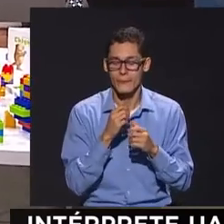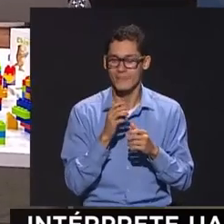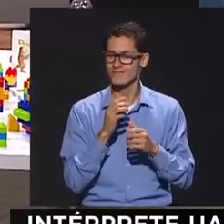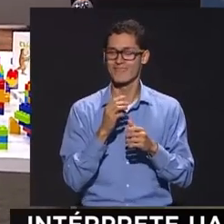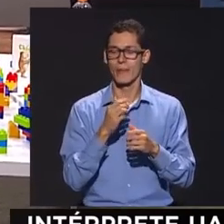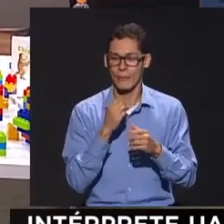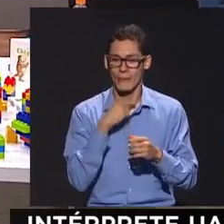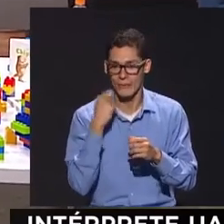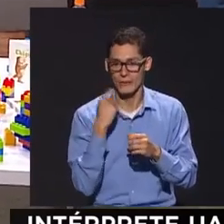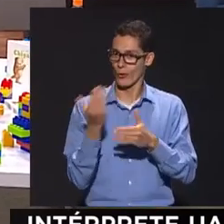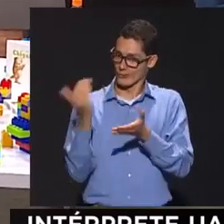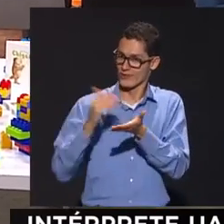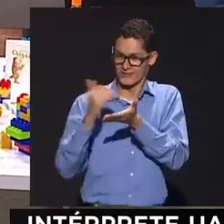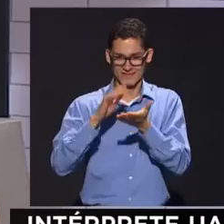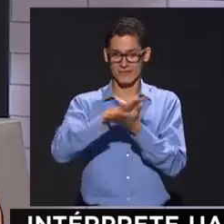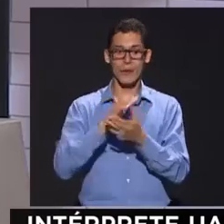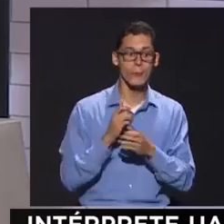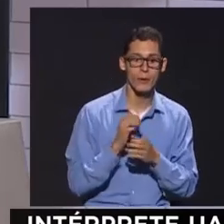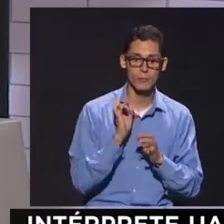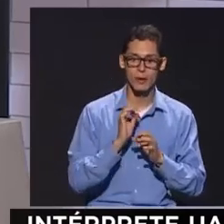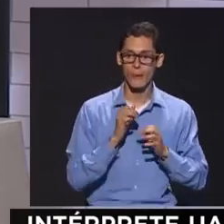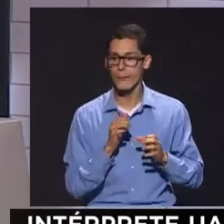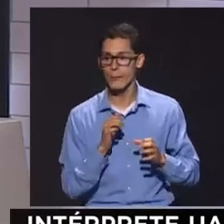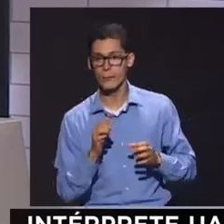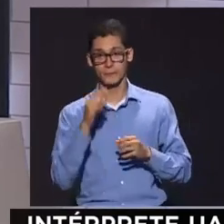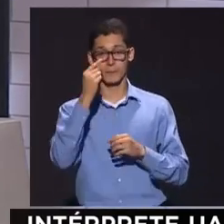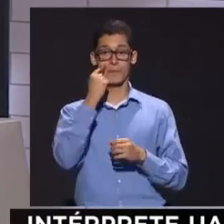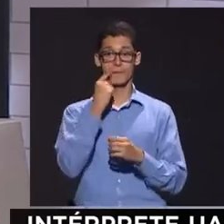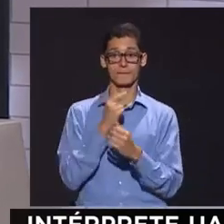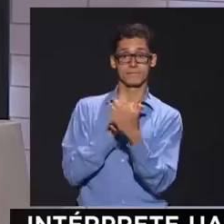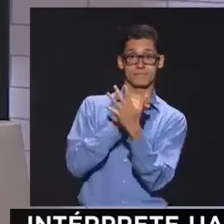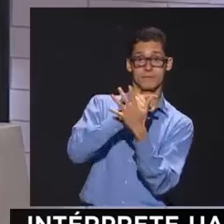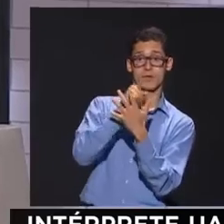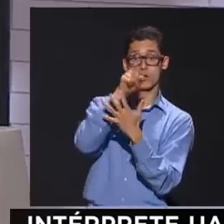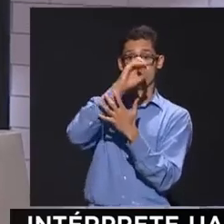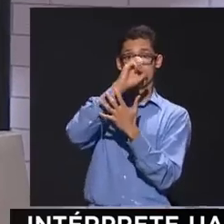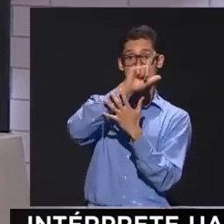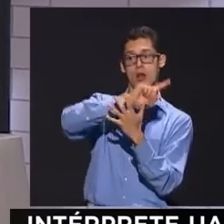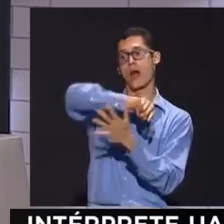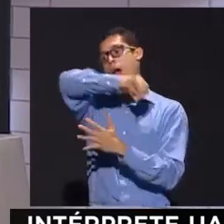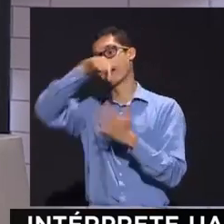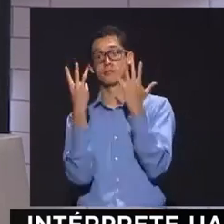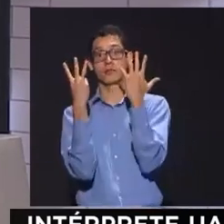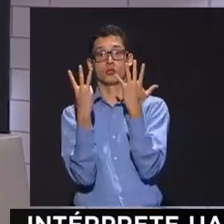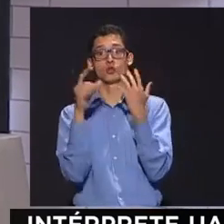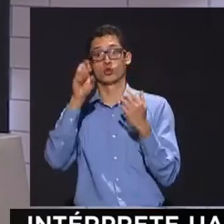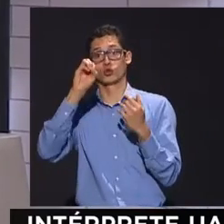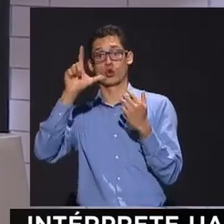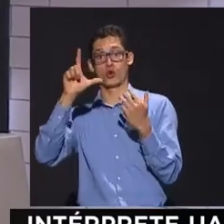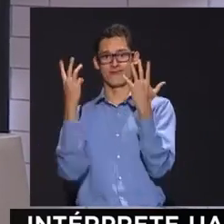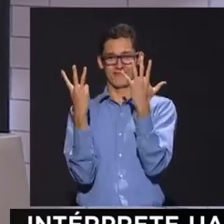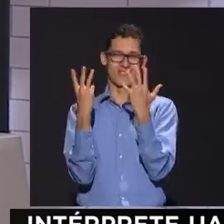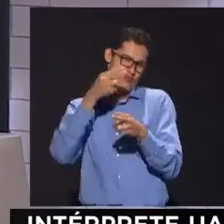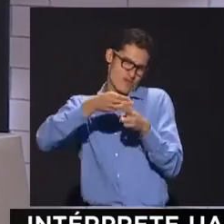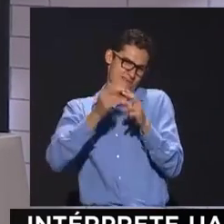boquita funciona entonces vamos pasando tenemos una escala de sol a sol que son ocho notas eso es una octava tenemos sol